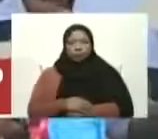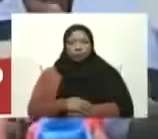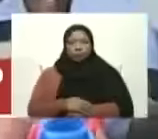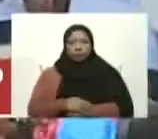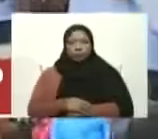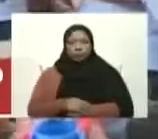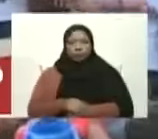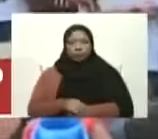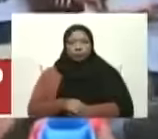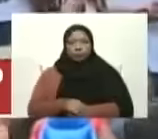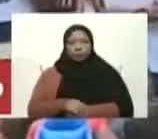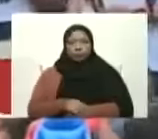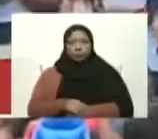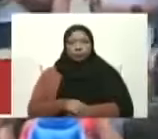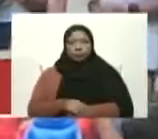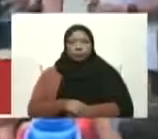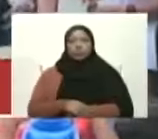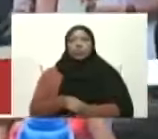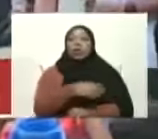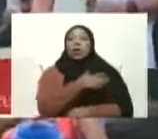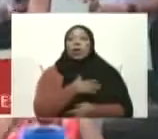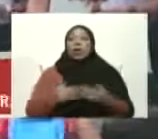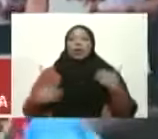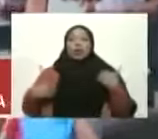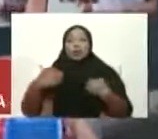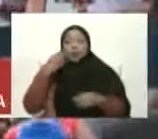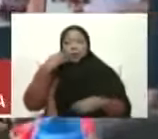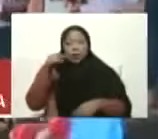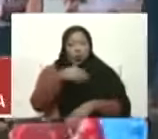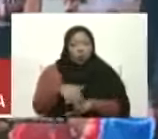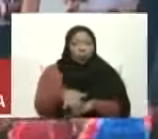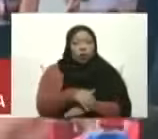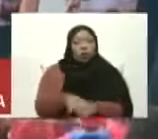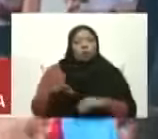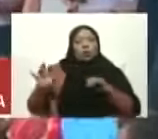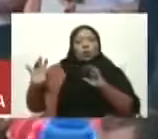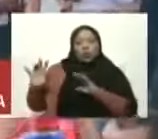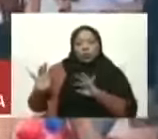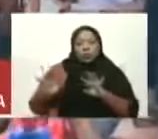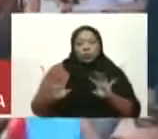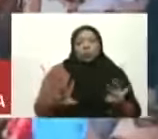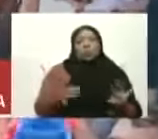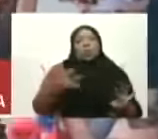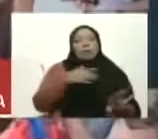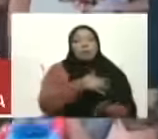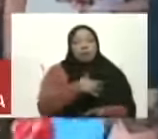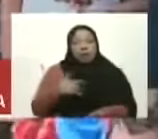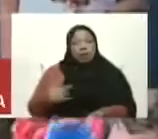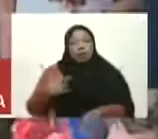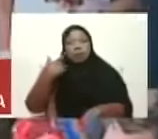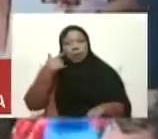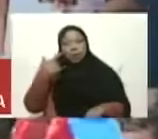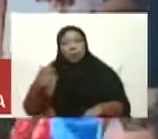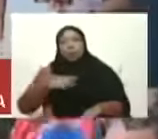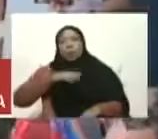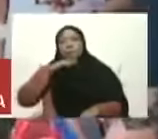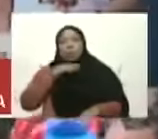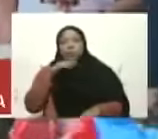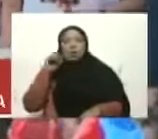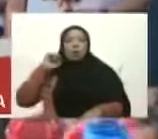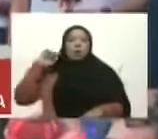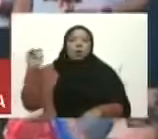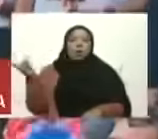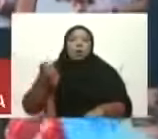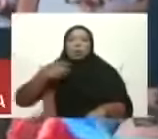Querían ver pueblo en la calle. Querían ver las calles de